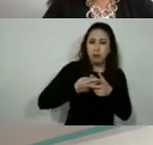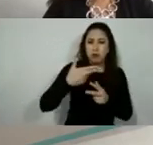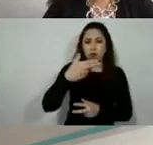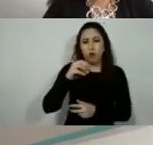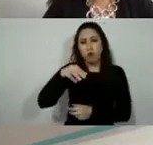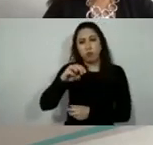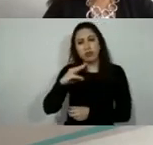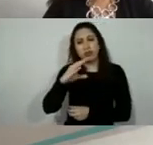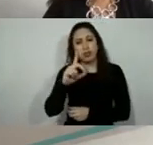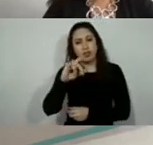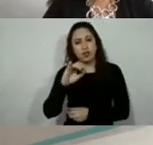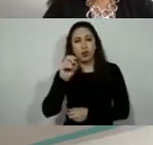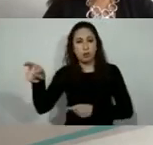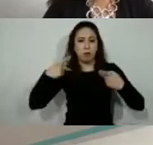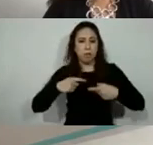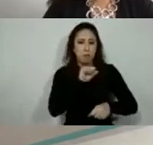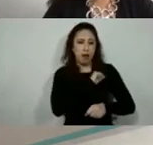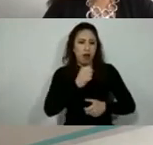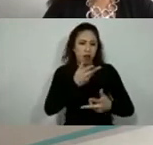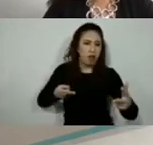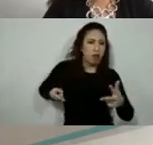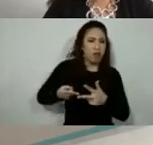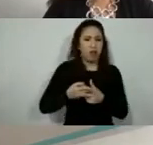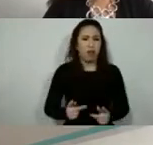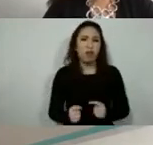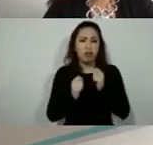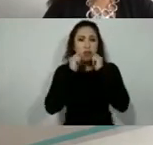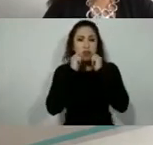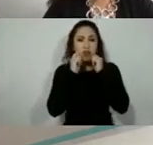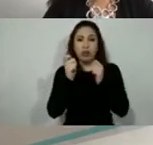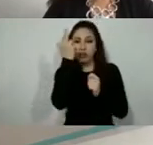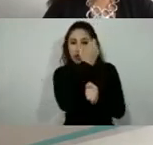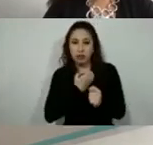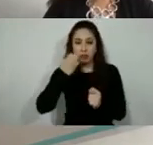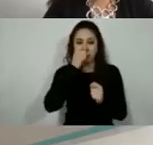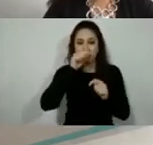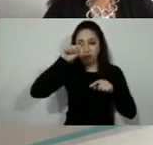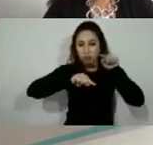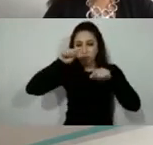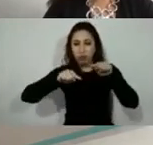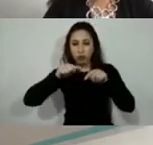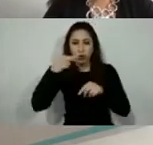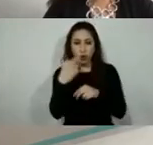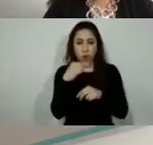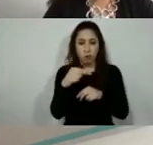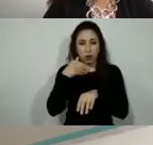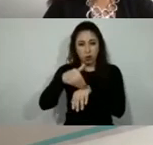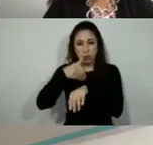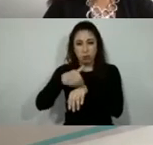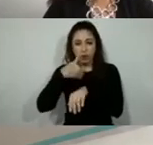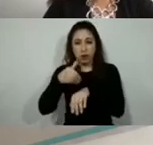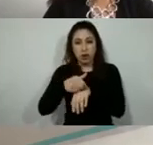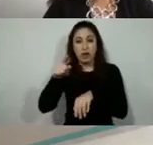ni en términos absolutos, ni en términos relativos, Iztapalapa va arriba en homicidios